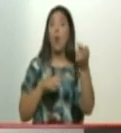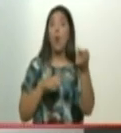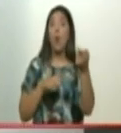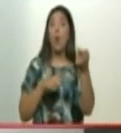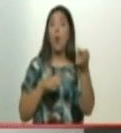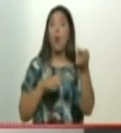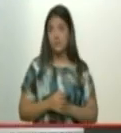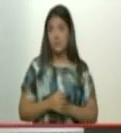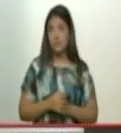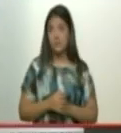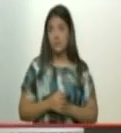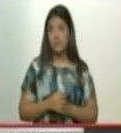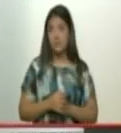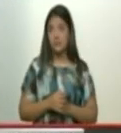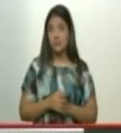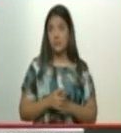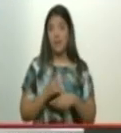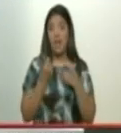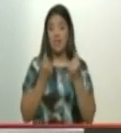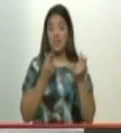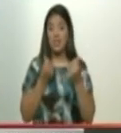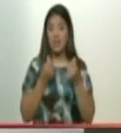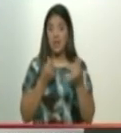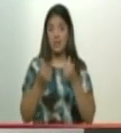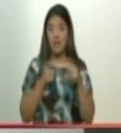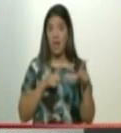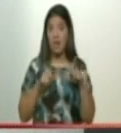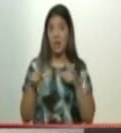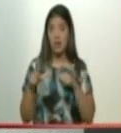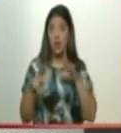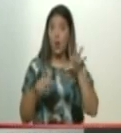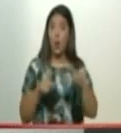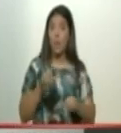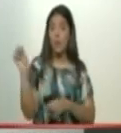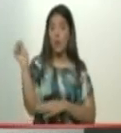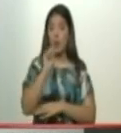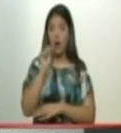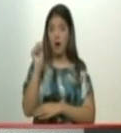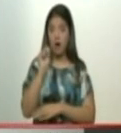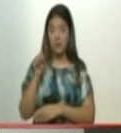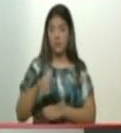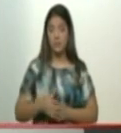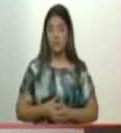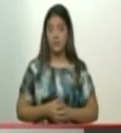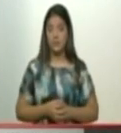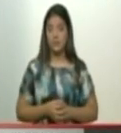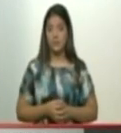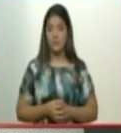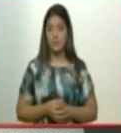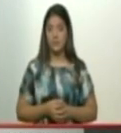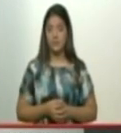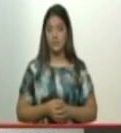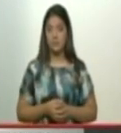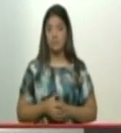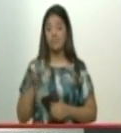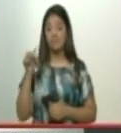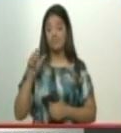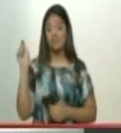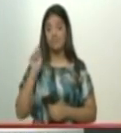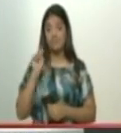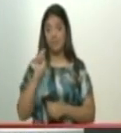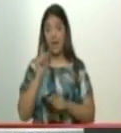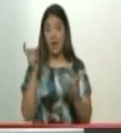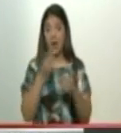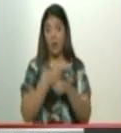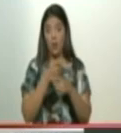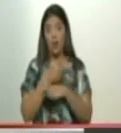Mosquera había utilizado el dinero en la adquisición de un vehículo. En este mes de agosto,